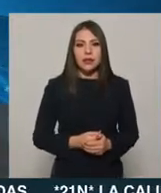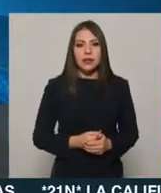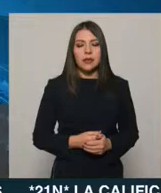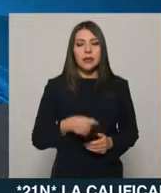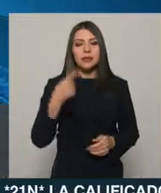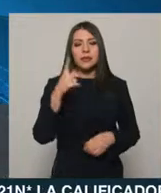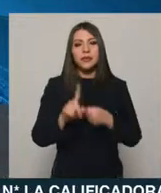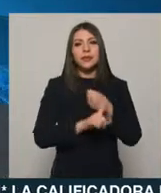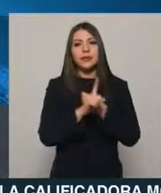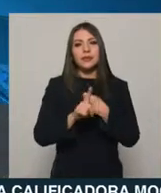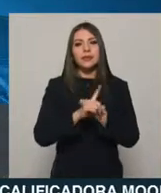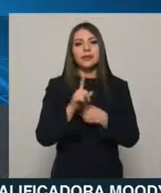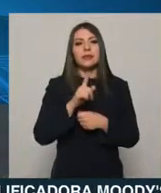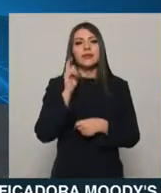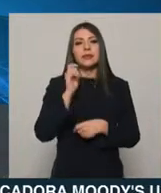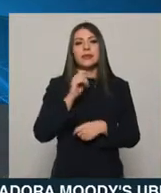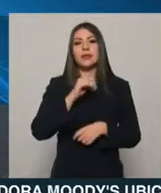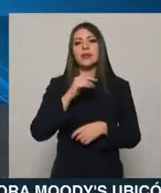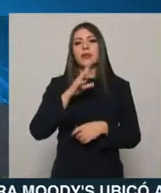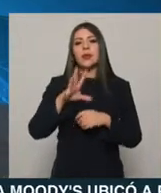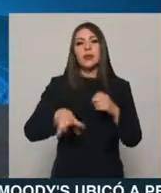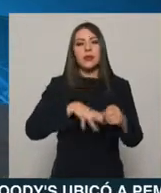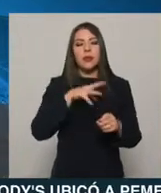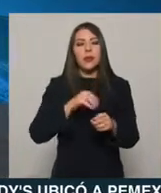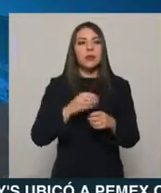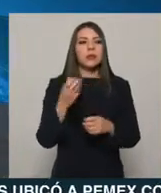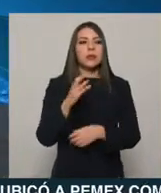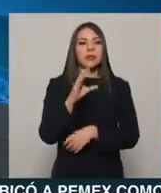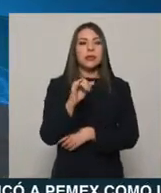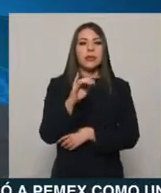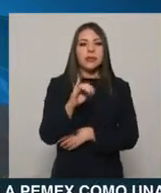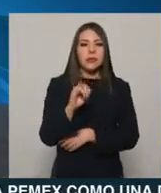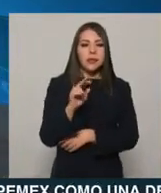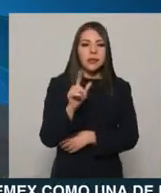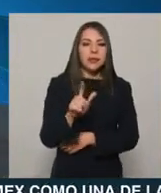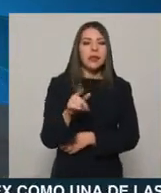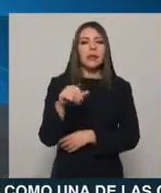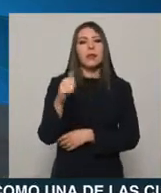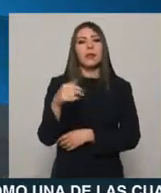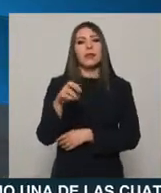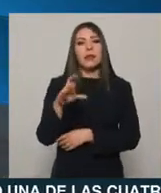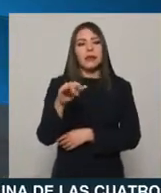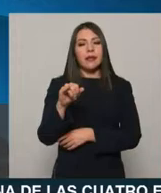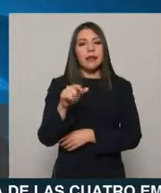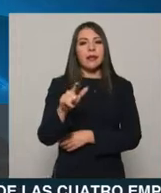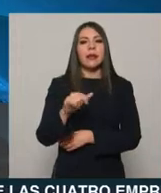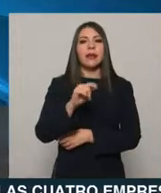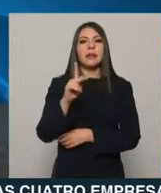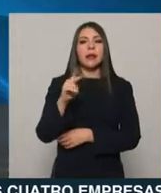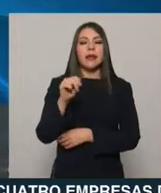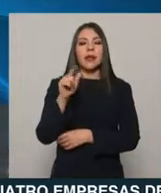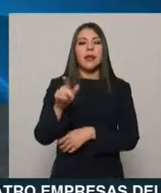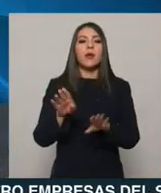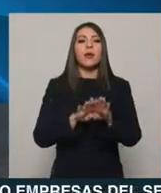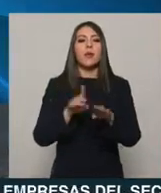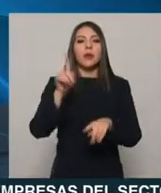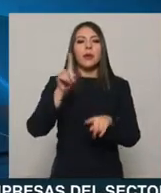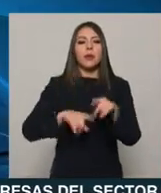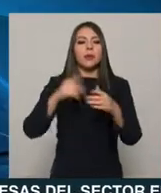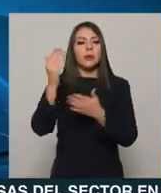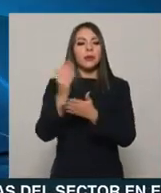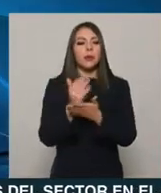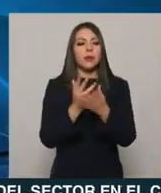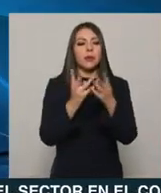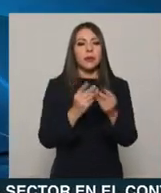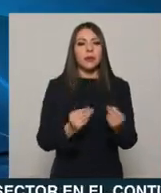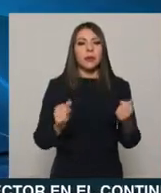naturaleza? Civil, mercantil, penal, pónganos un ejemplo de qué tipo de conflictos podemos solucionar mediante la mediación. Bueno, la